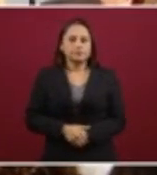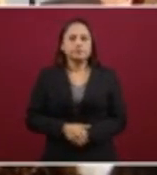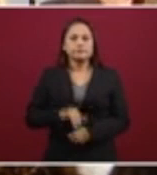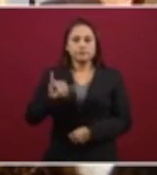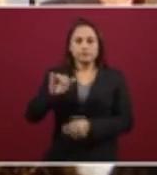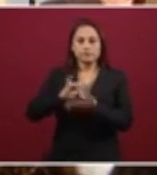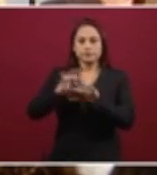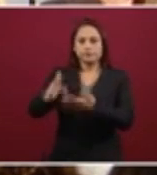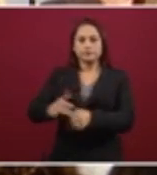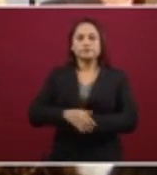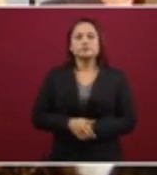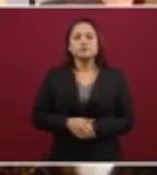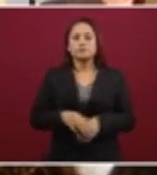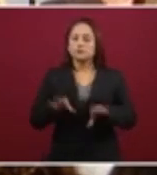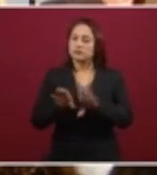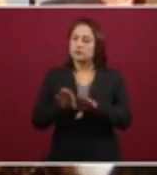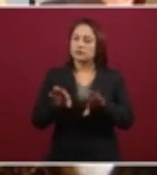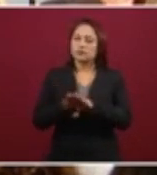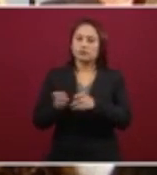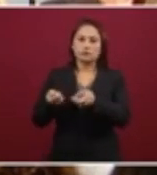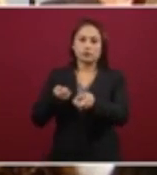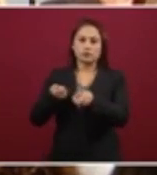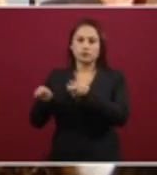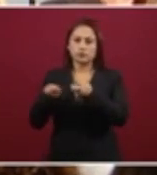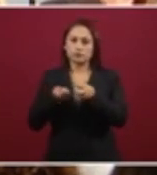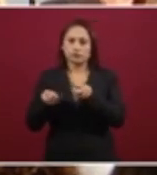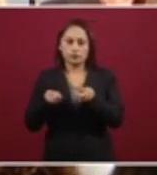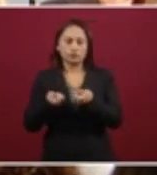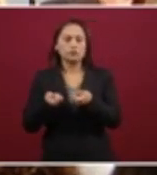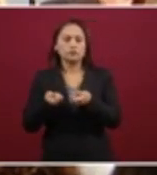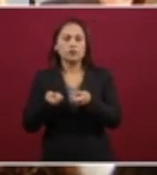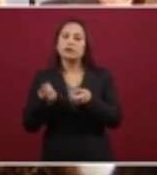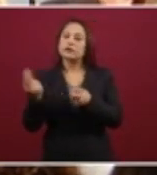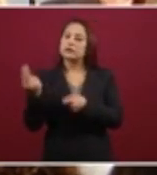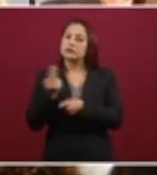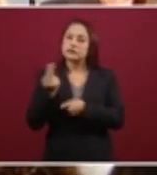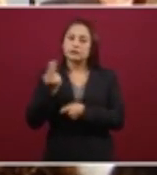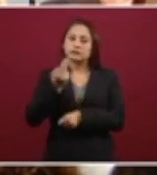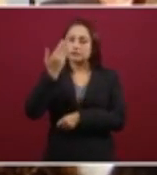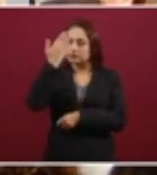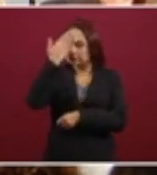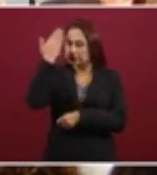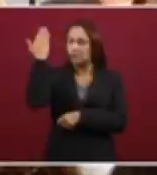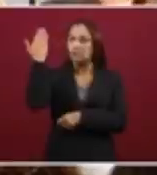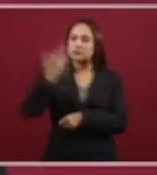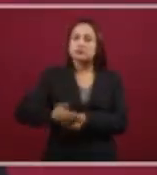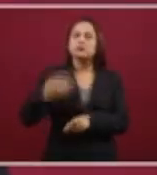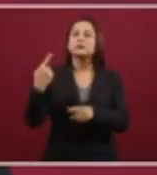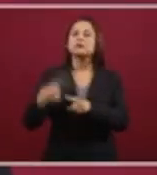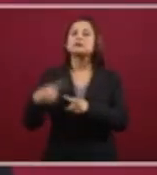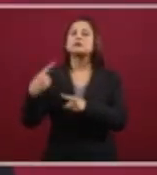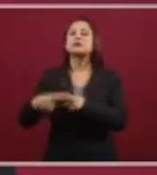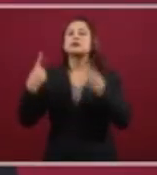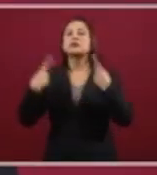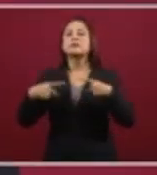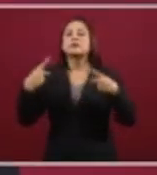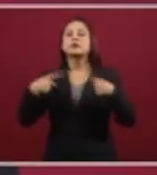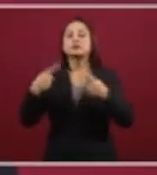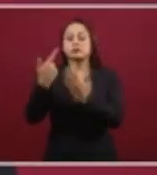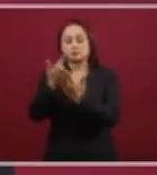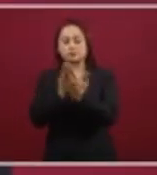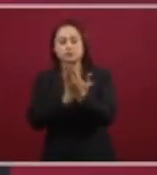más práctica es precisamente el saber y poder reconocer que efectivamente los productores que son beneficiarios del